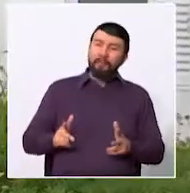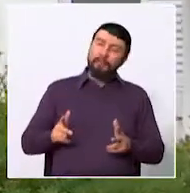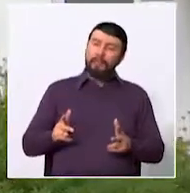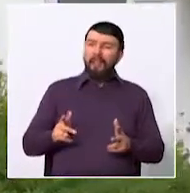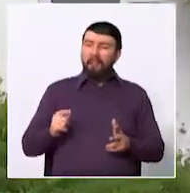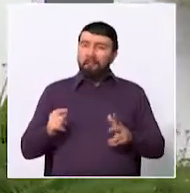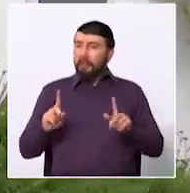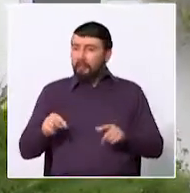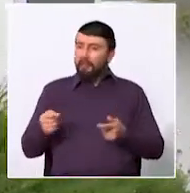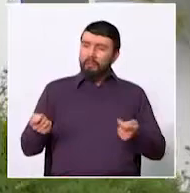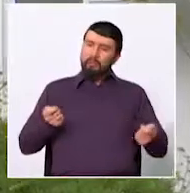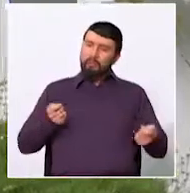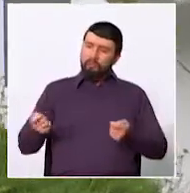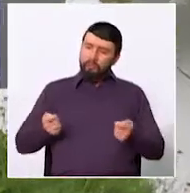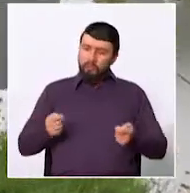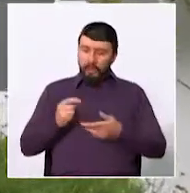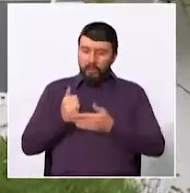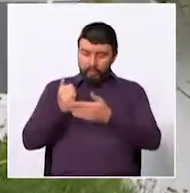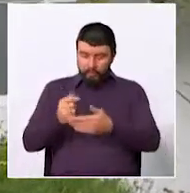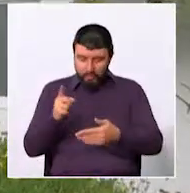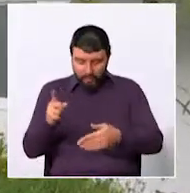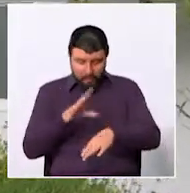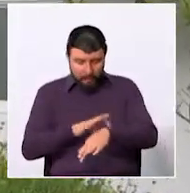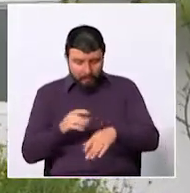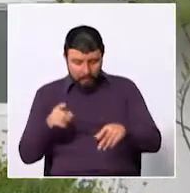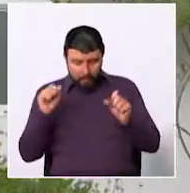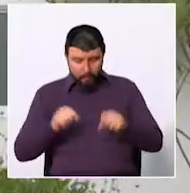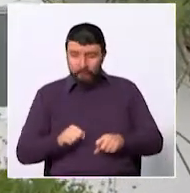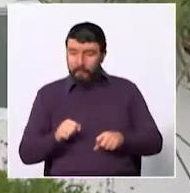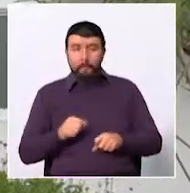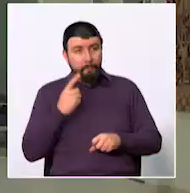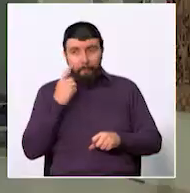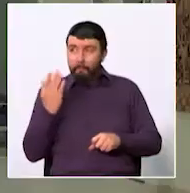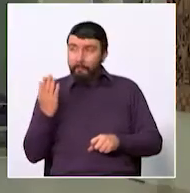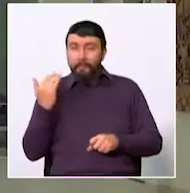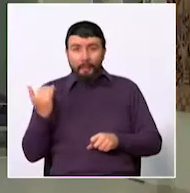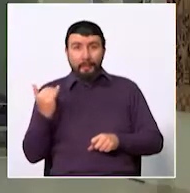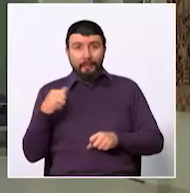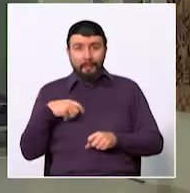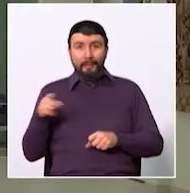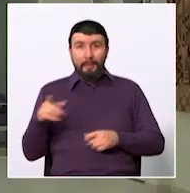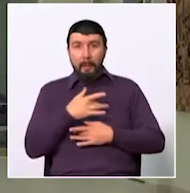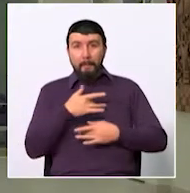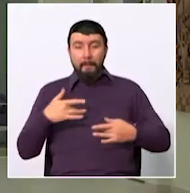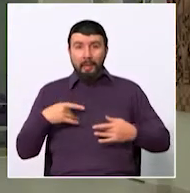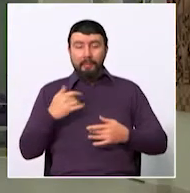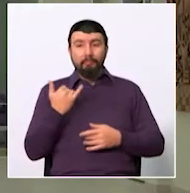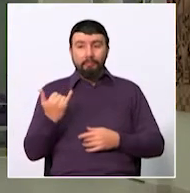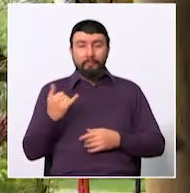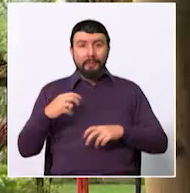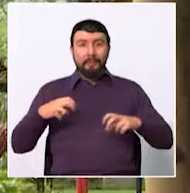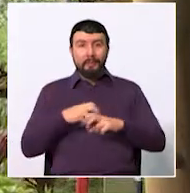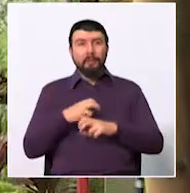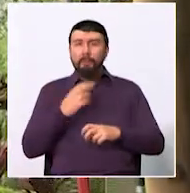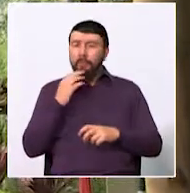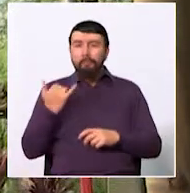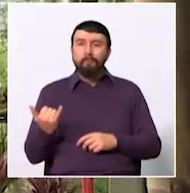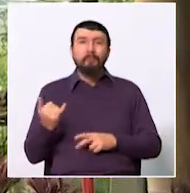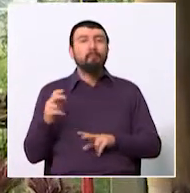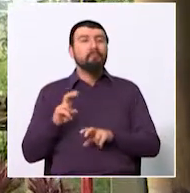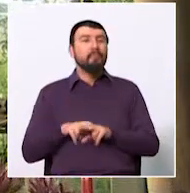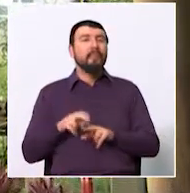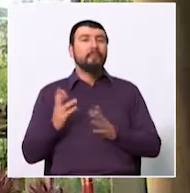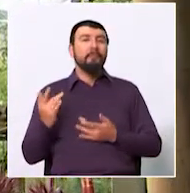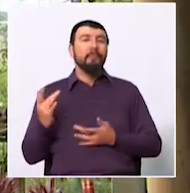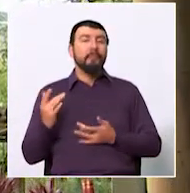ejercer esa parte médica ahí ven ustedes lo que es el valor de la salud en manizales mira estas son las salas de espera la ostra